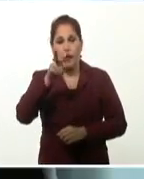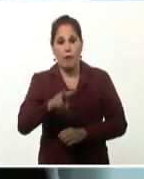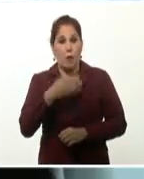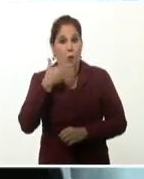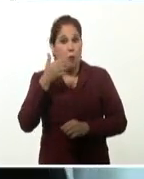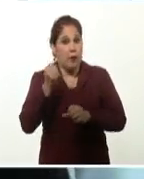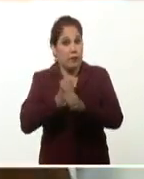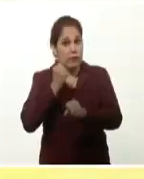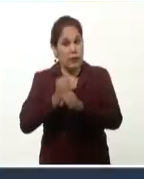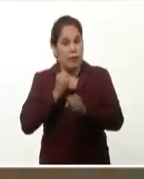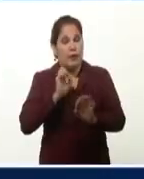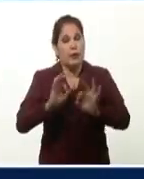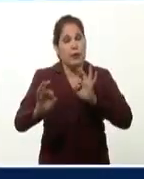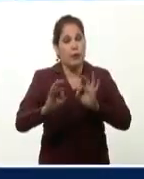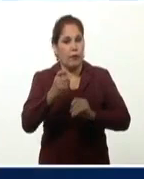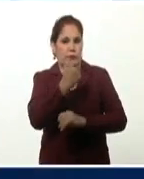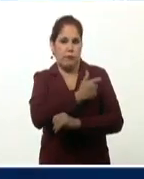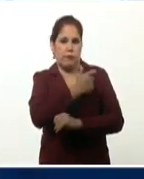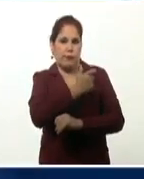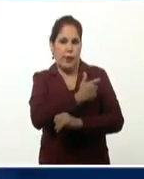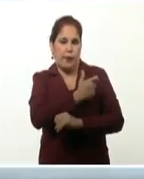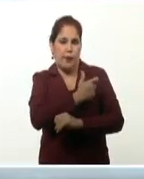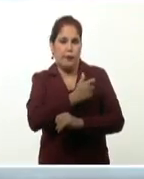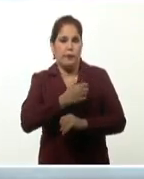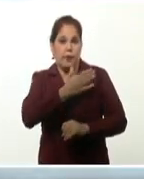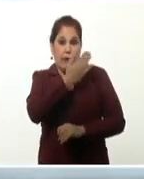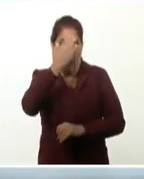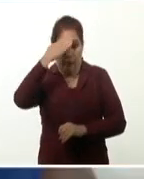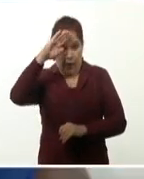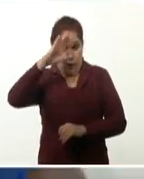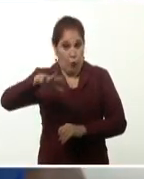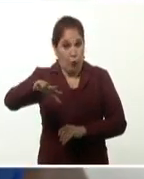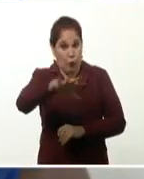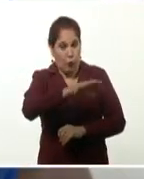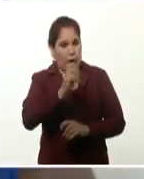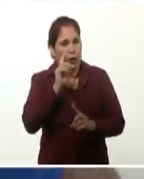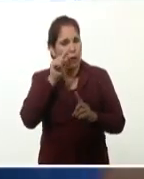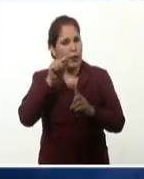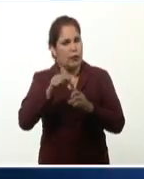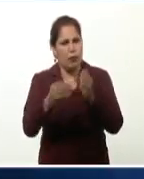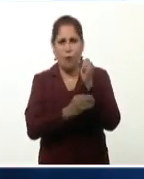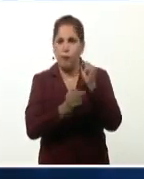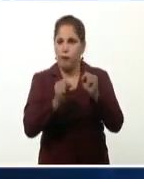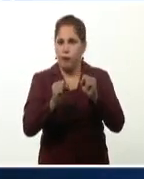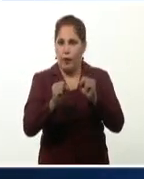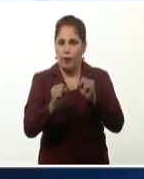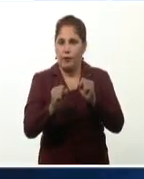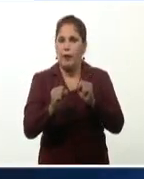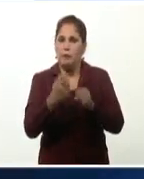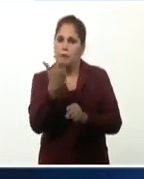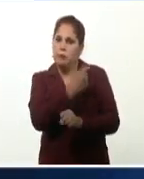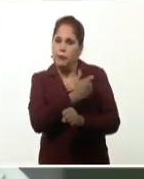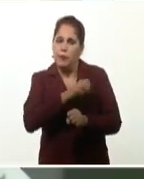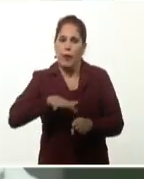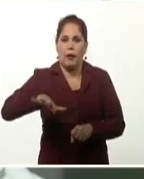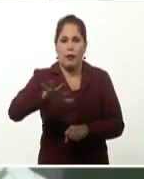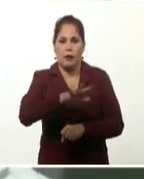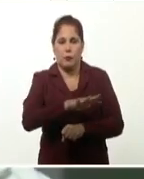eficacia y seguridad de candidatos vacunales cubanos con el fin de potenciar su alcance